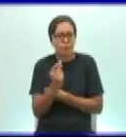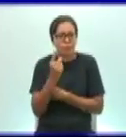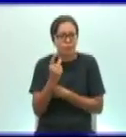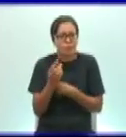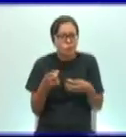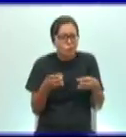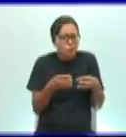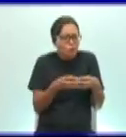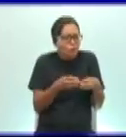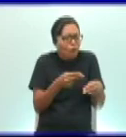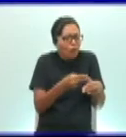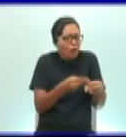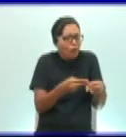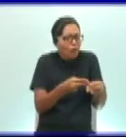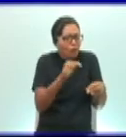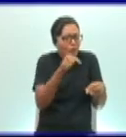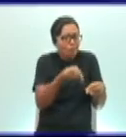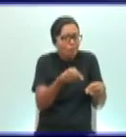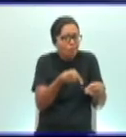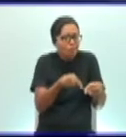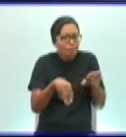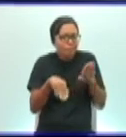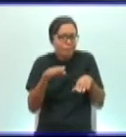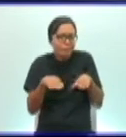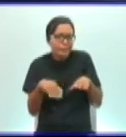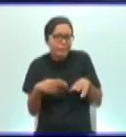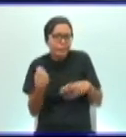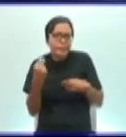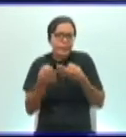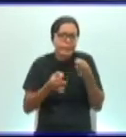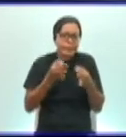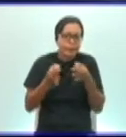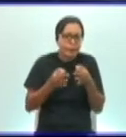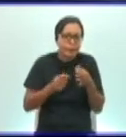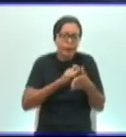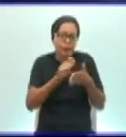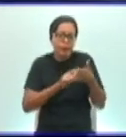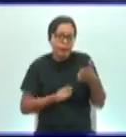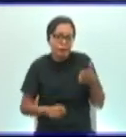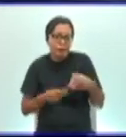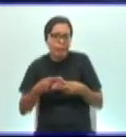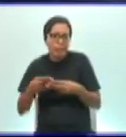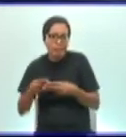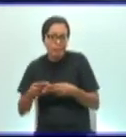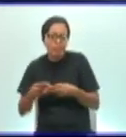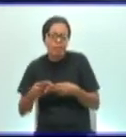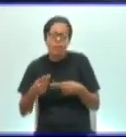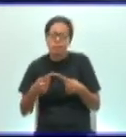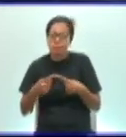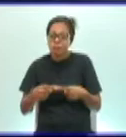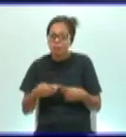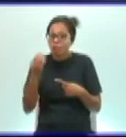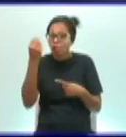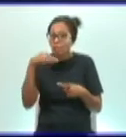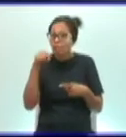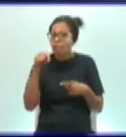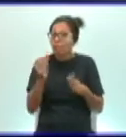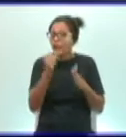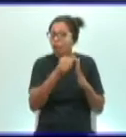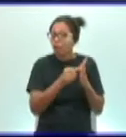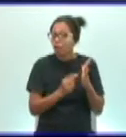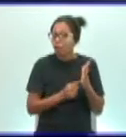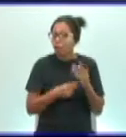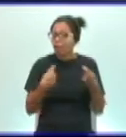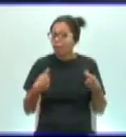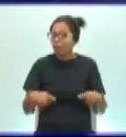de cartas, y como estamos hablando de unidad tenemos que tener en cuenta estas características. Y sobre todo es importante que ustedes valoren. Bueno, ¿qué es el Pacto del